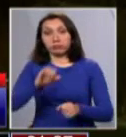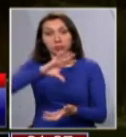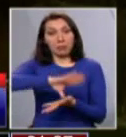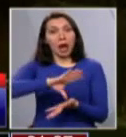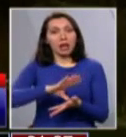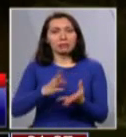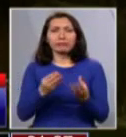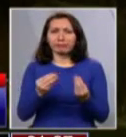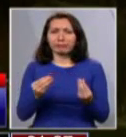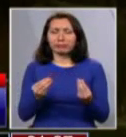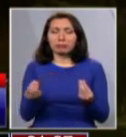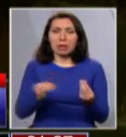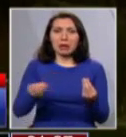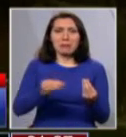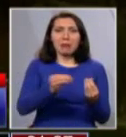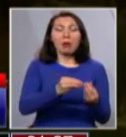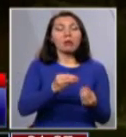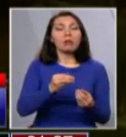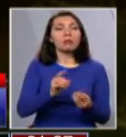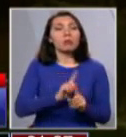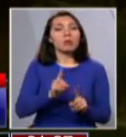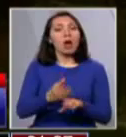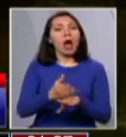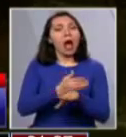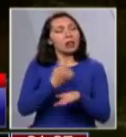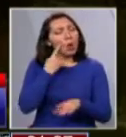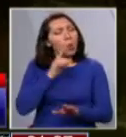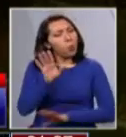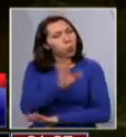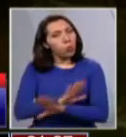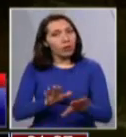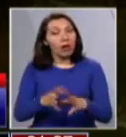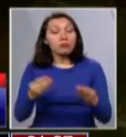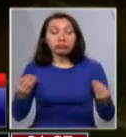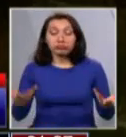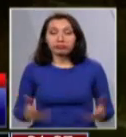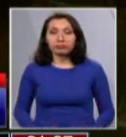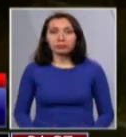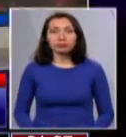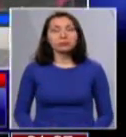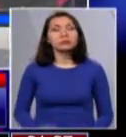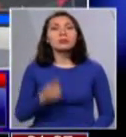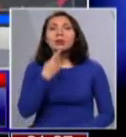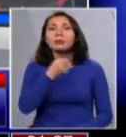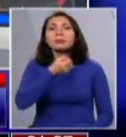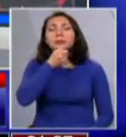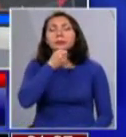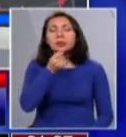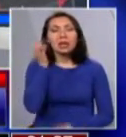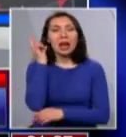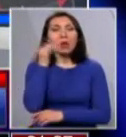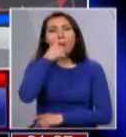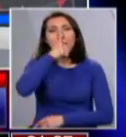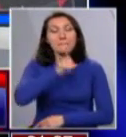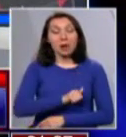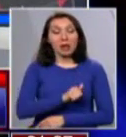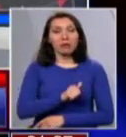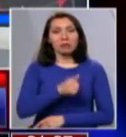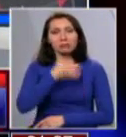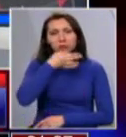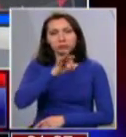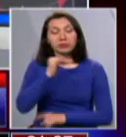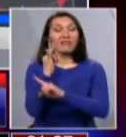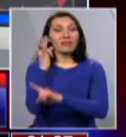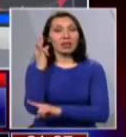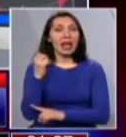país justamente por no haber sido cuidados son muchas estas cosas hablando de reuniones privadas en su declaración ante